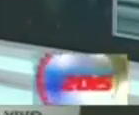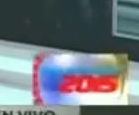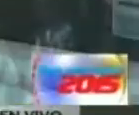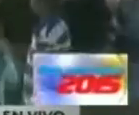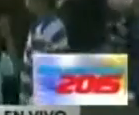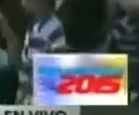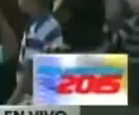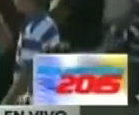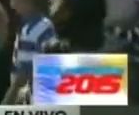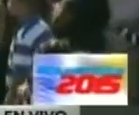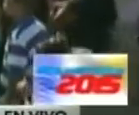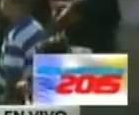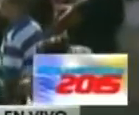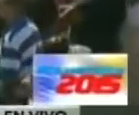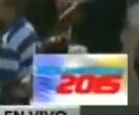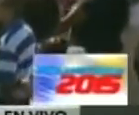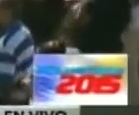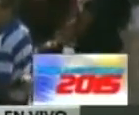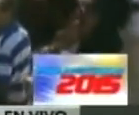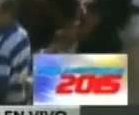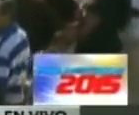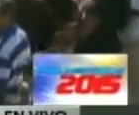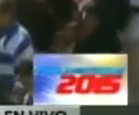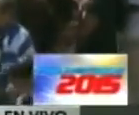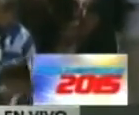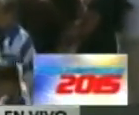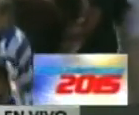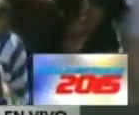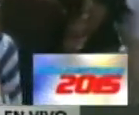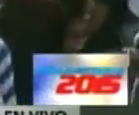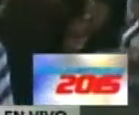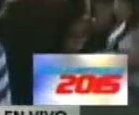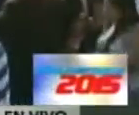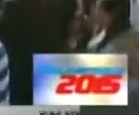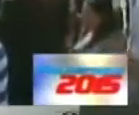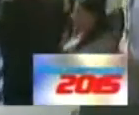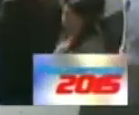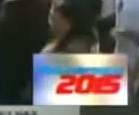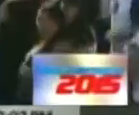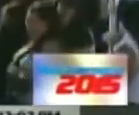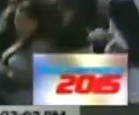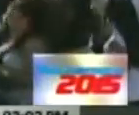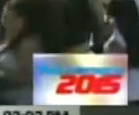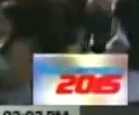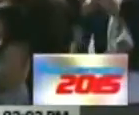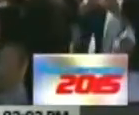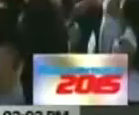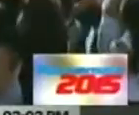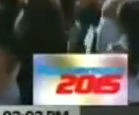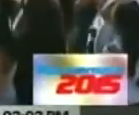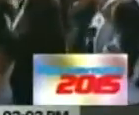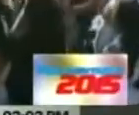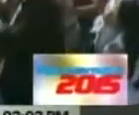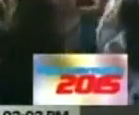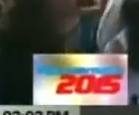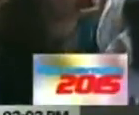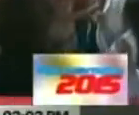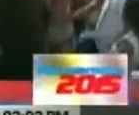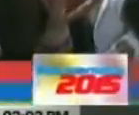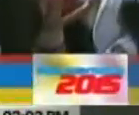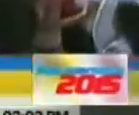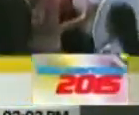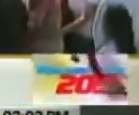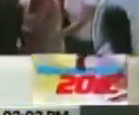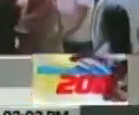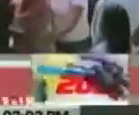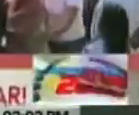escuchamos. Así es, Pedro, como tú bien lo comentas, ha llegado el presidente Nicolás Maduro a esta emblemática